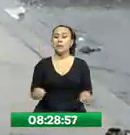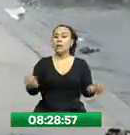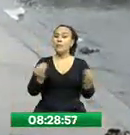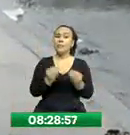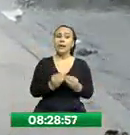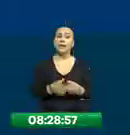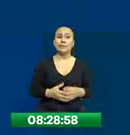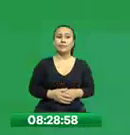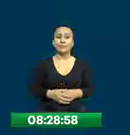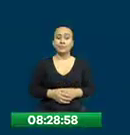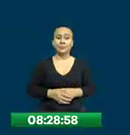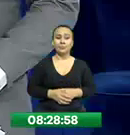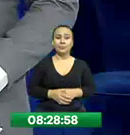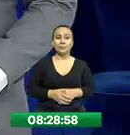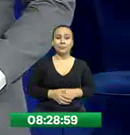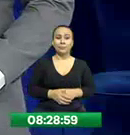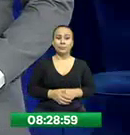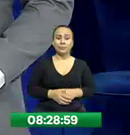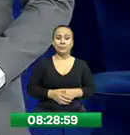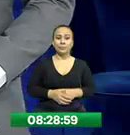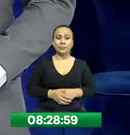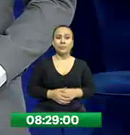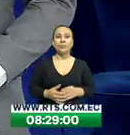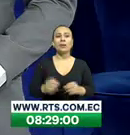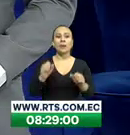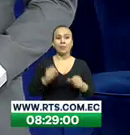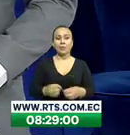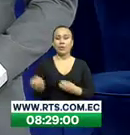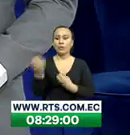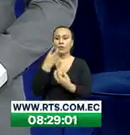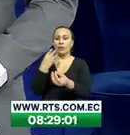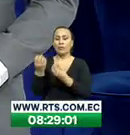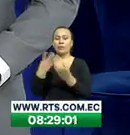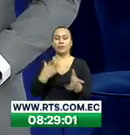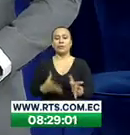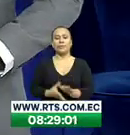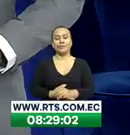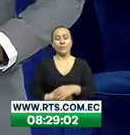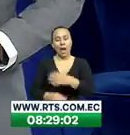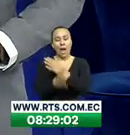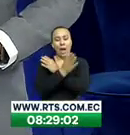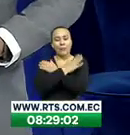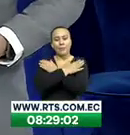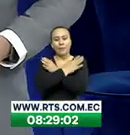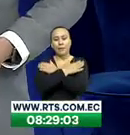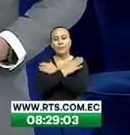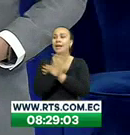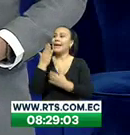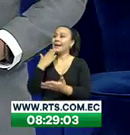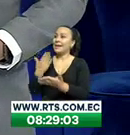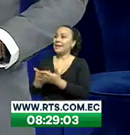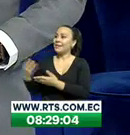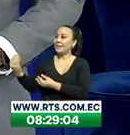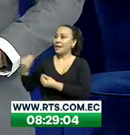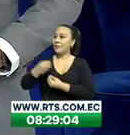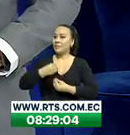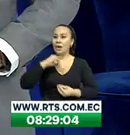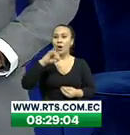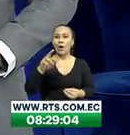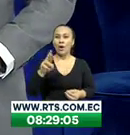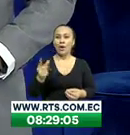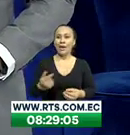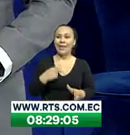sus viviendas. Es entonces, compañeros, la información. Muy buenos días. Un fuerte abrazo. Gracias, mi querido Jorge. Ahí está la denuncia